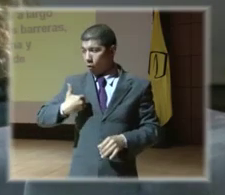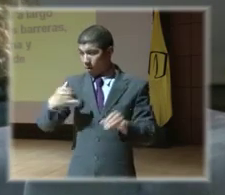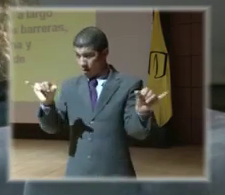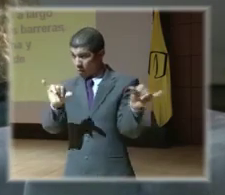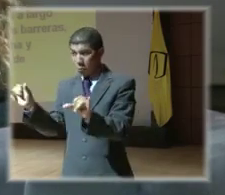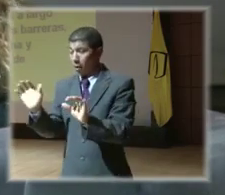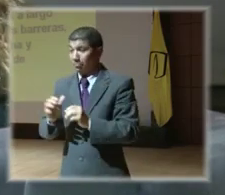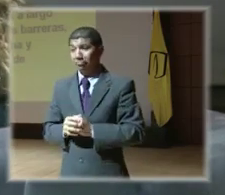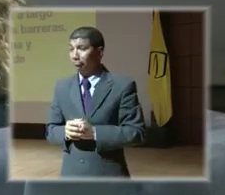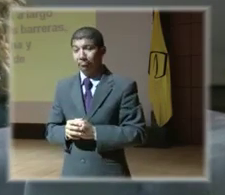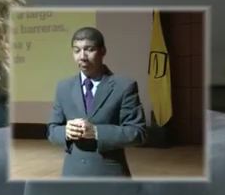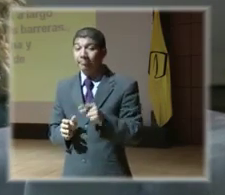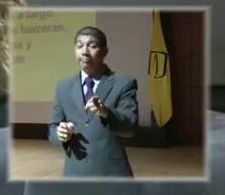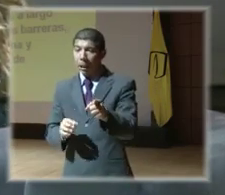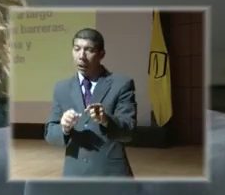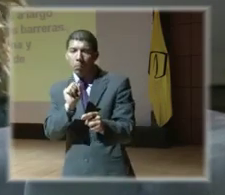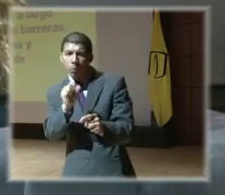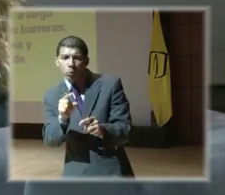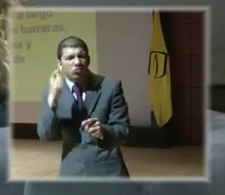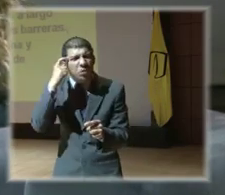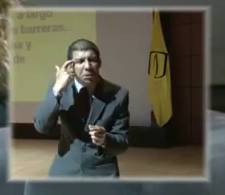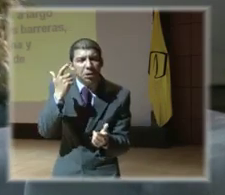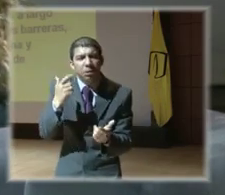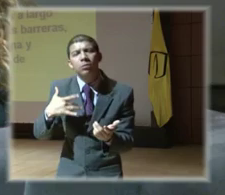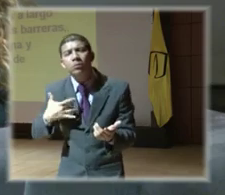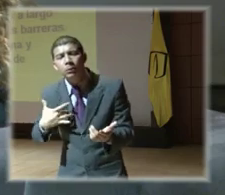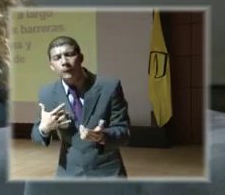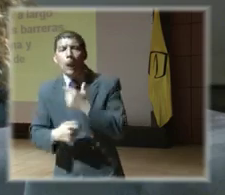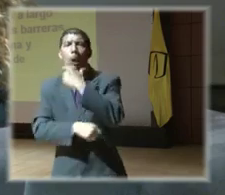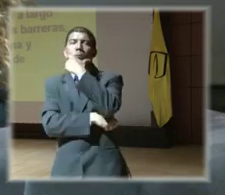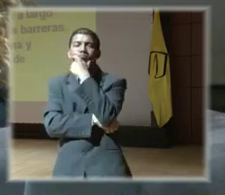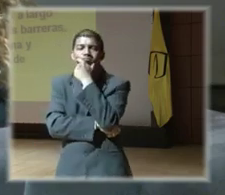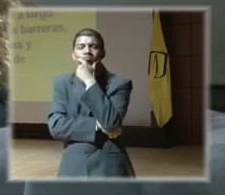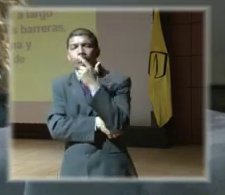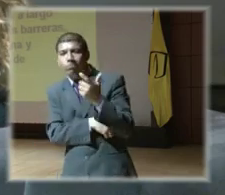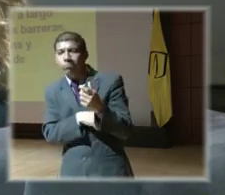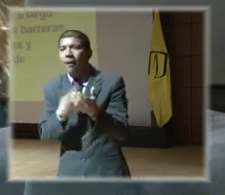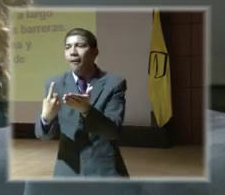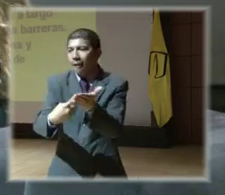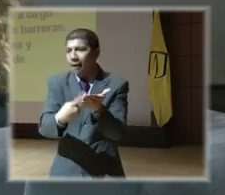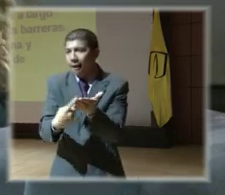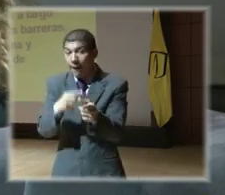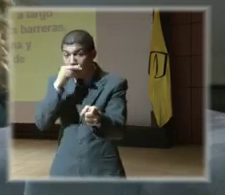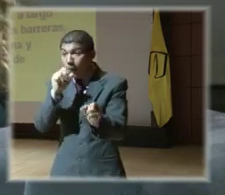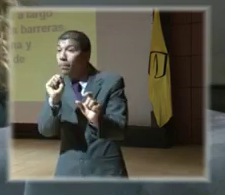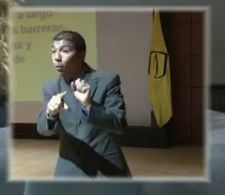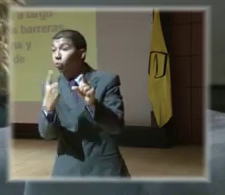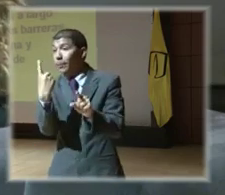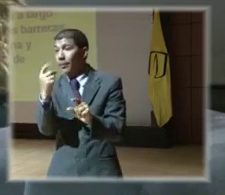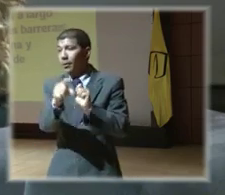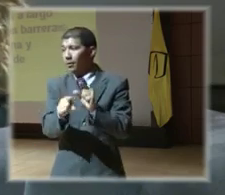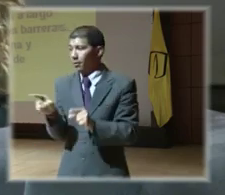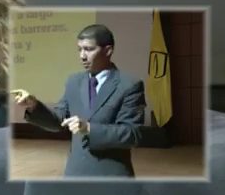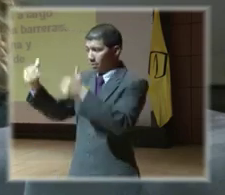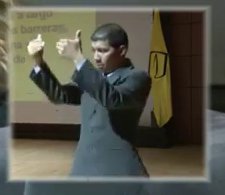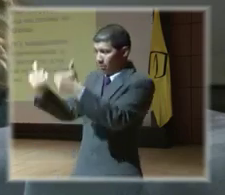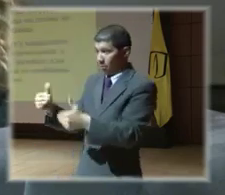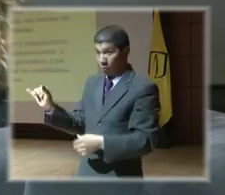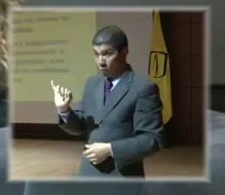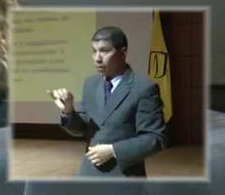reforma, el código que plantea la reforma en Argentina habla de que el juez, bueno, para garantizar esa posición,